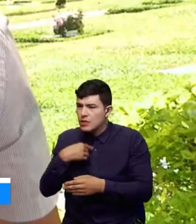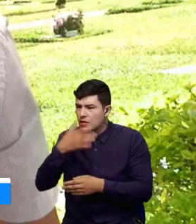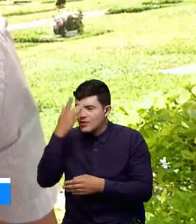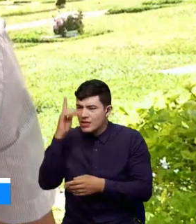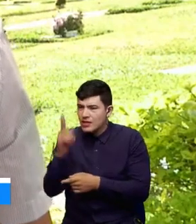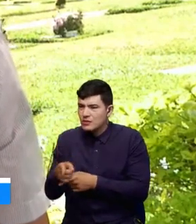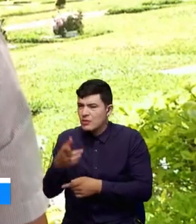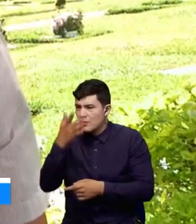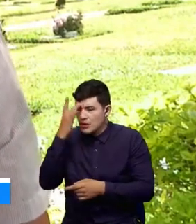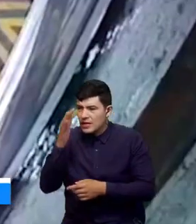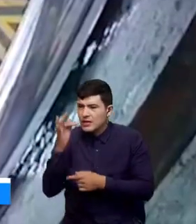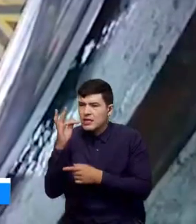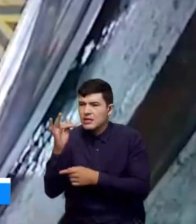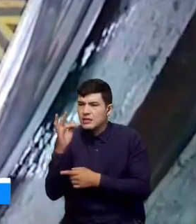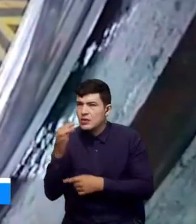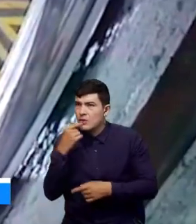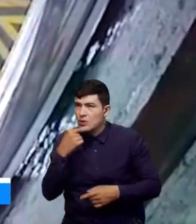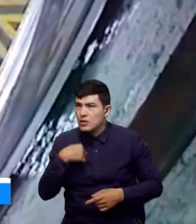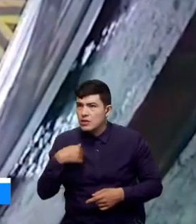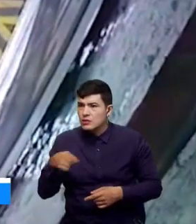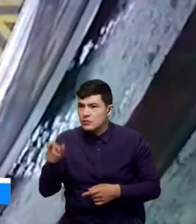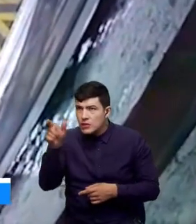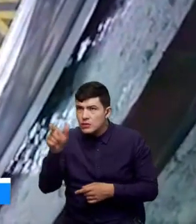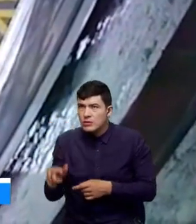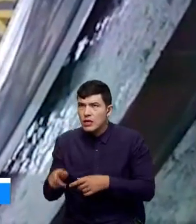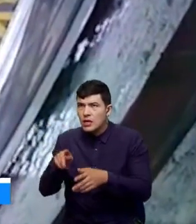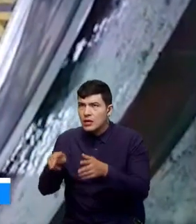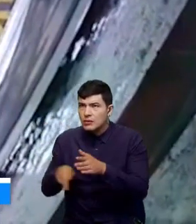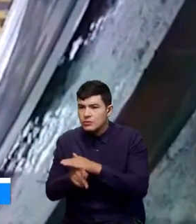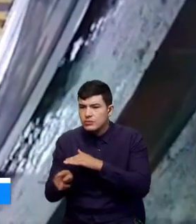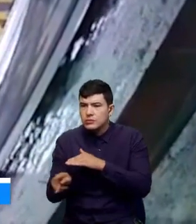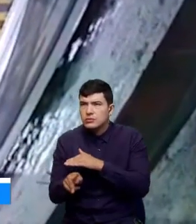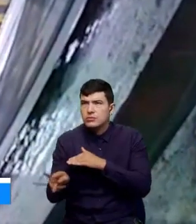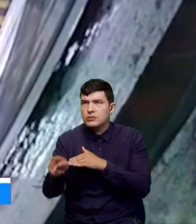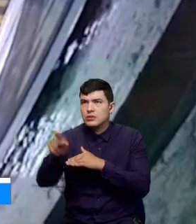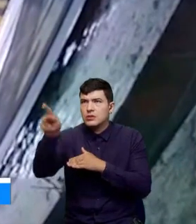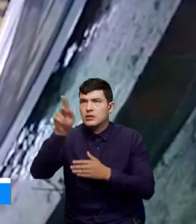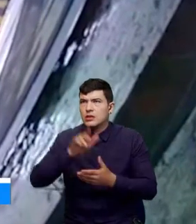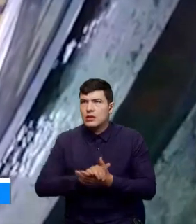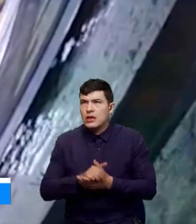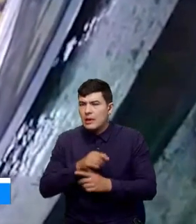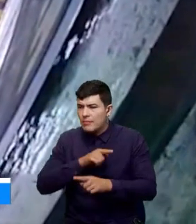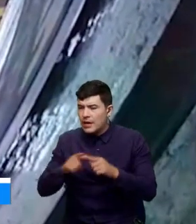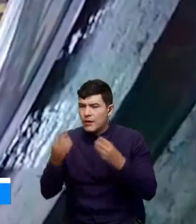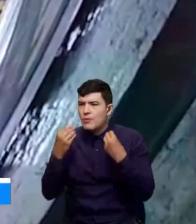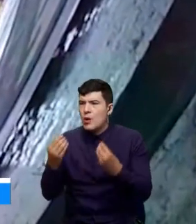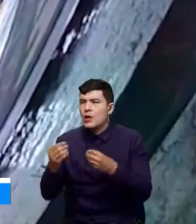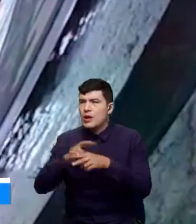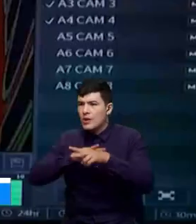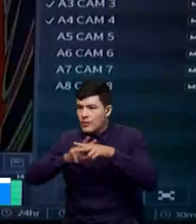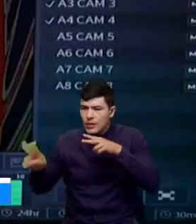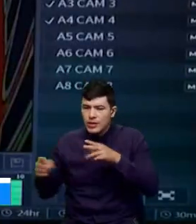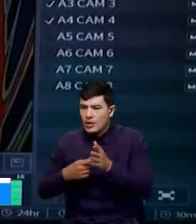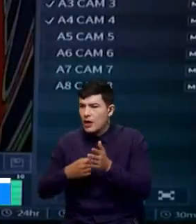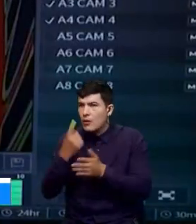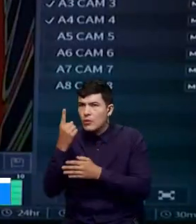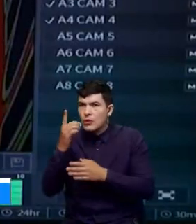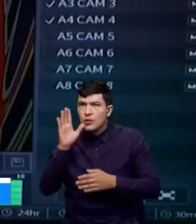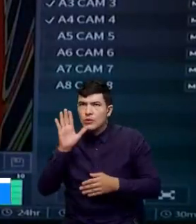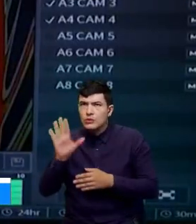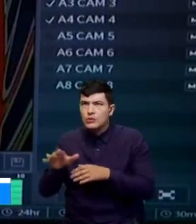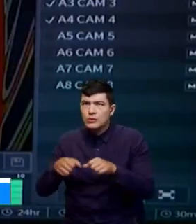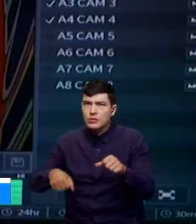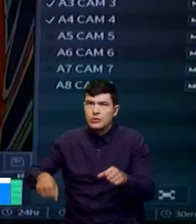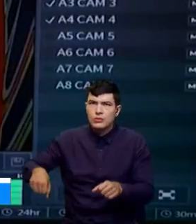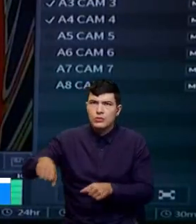porque es que los testigos nos dicen que el que él iba bajando por juanita la carretera pero iba más allá velocidad y un momento a otro el de vía